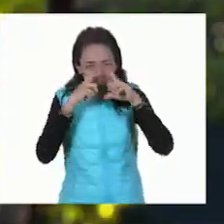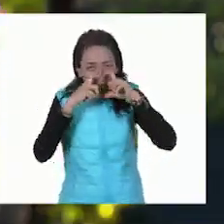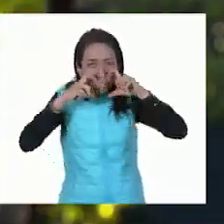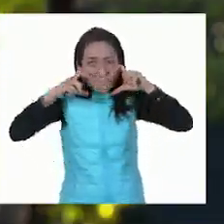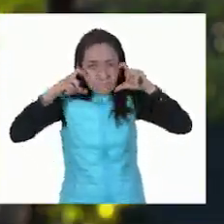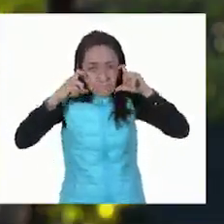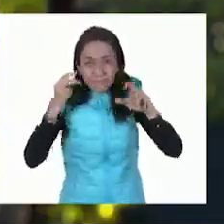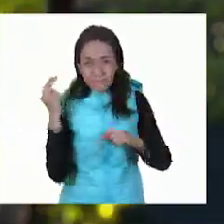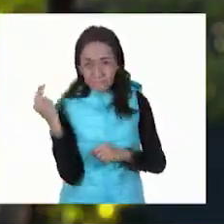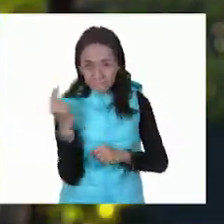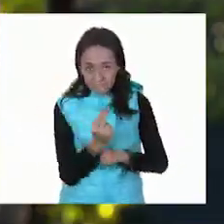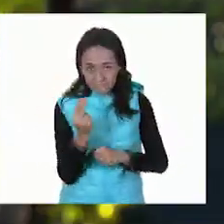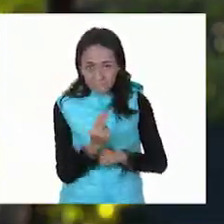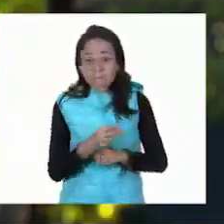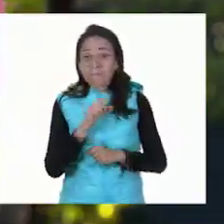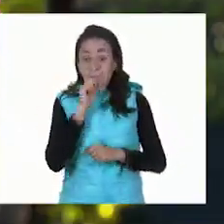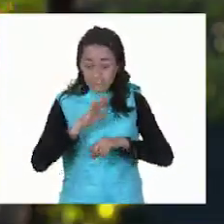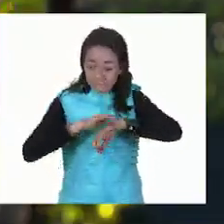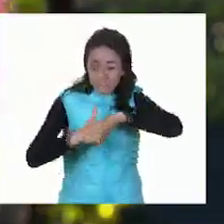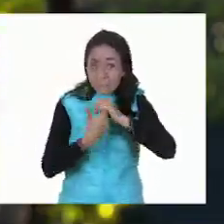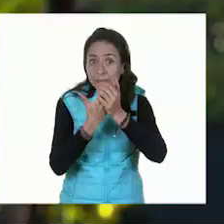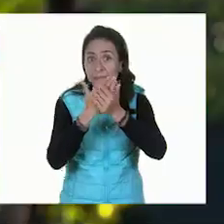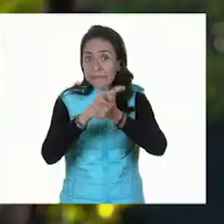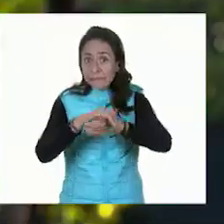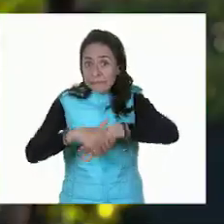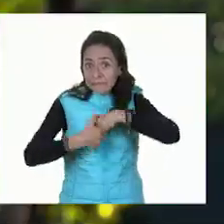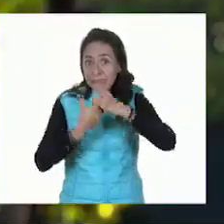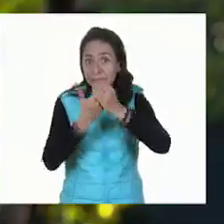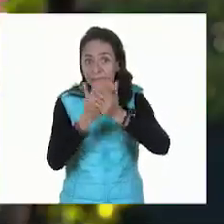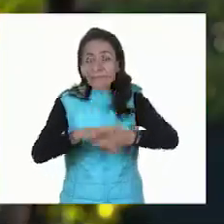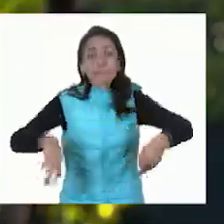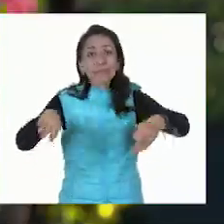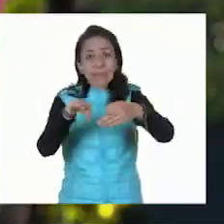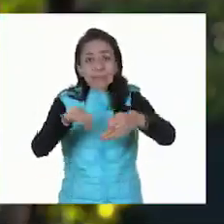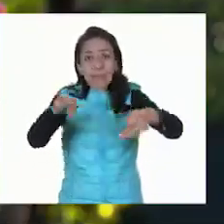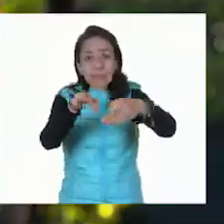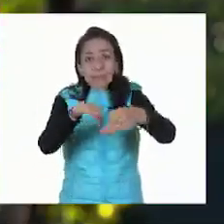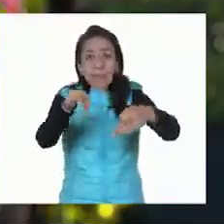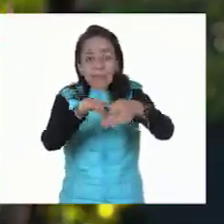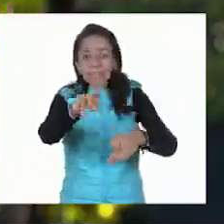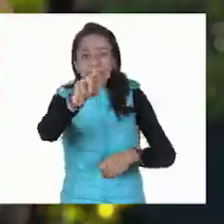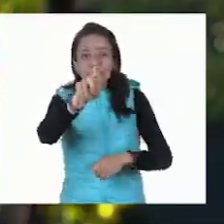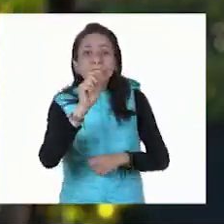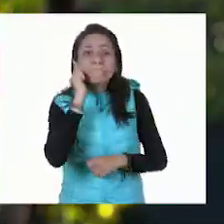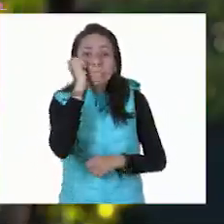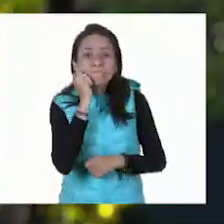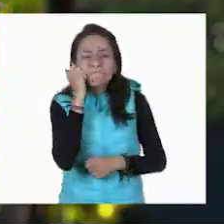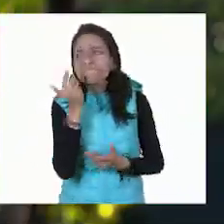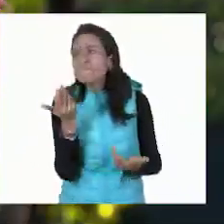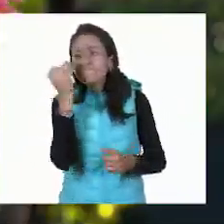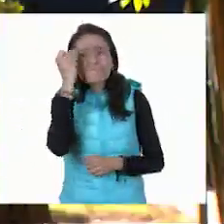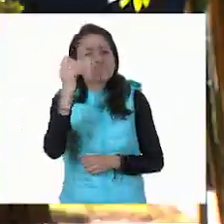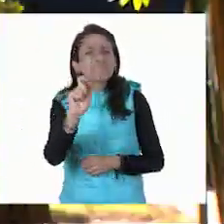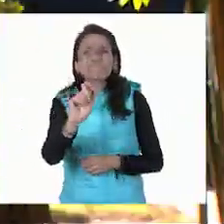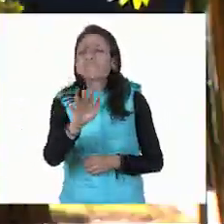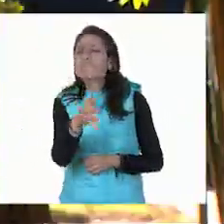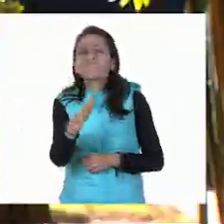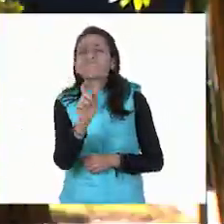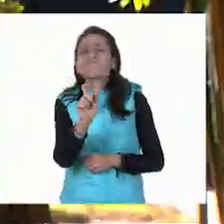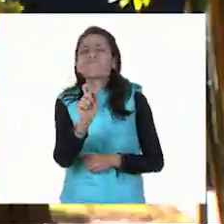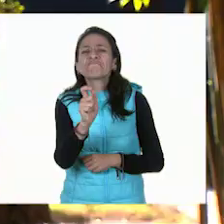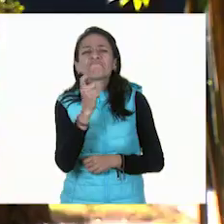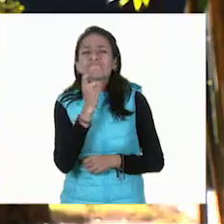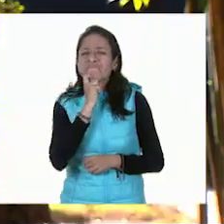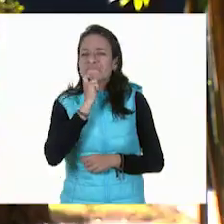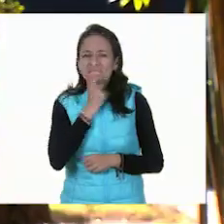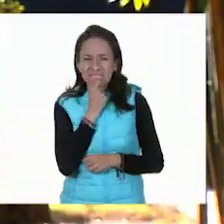cubrebocas. Lava tus manos frecuentemente con agua y con jabón por lo menos durante 20 segundos. Ahora